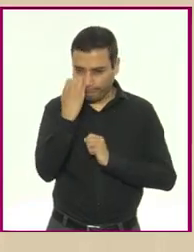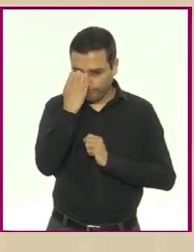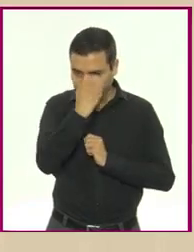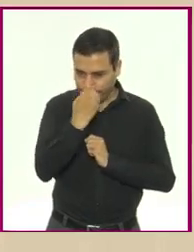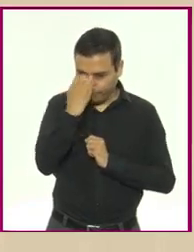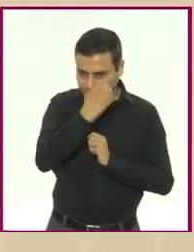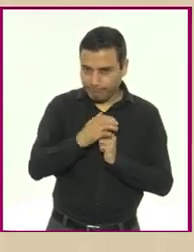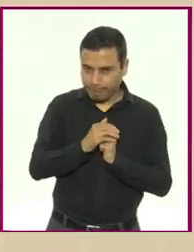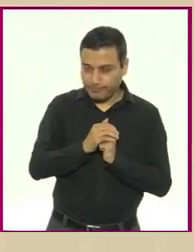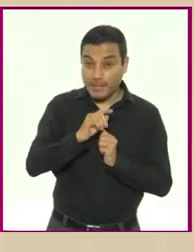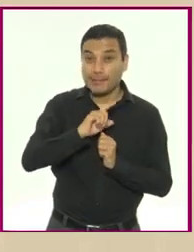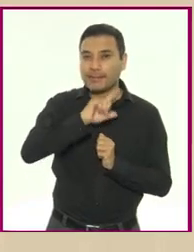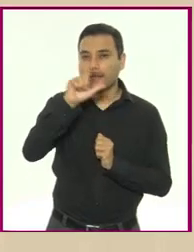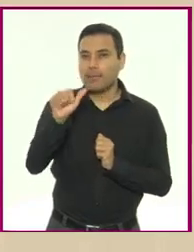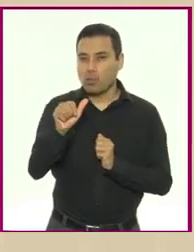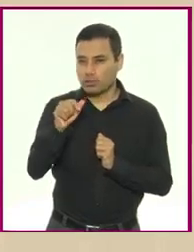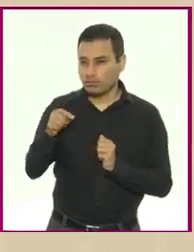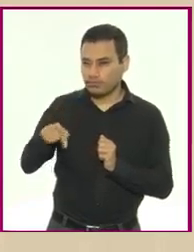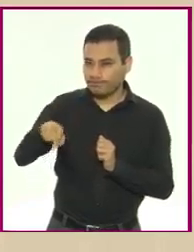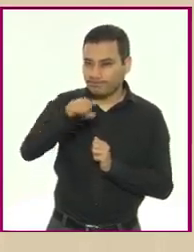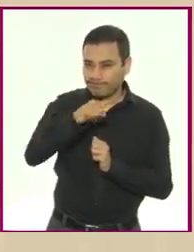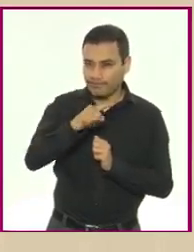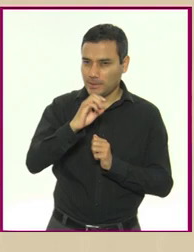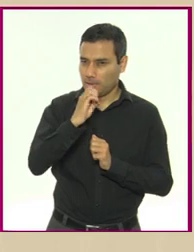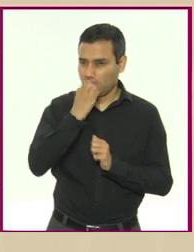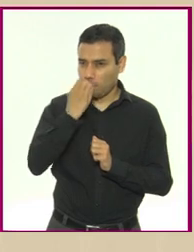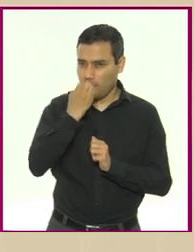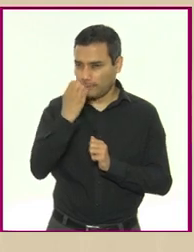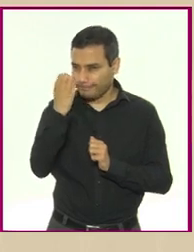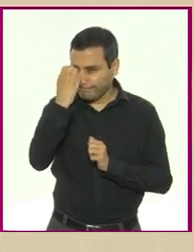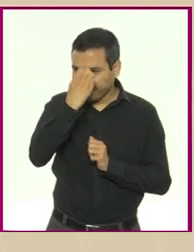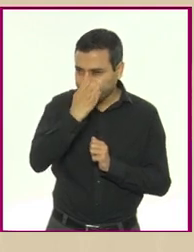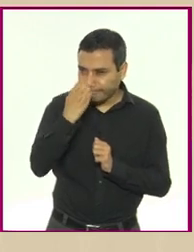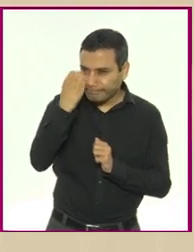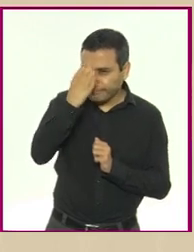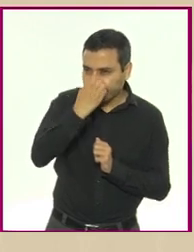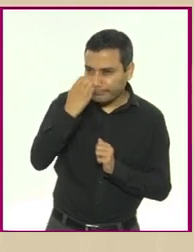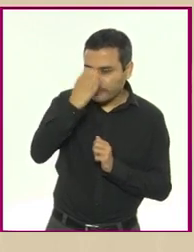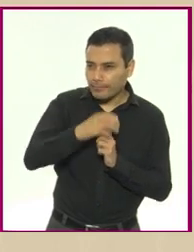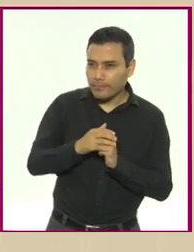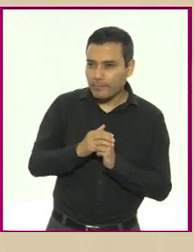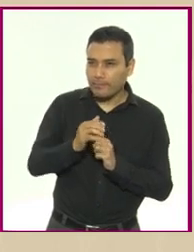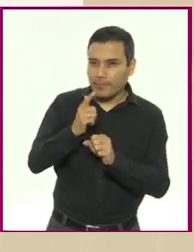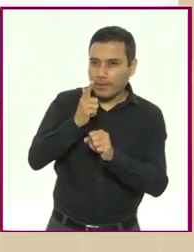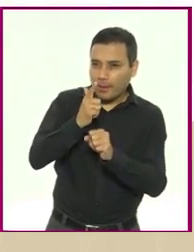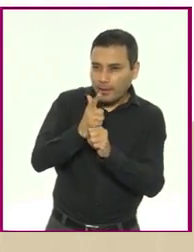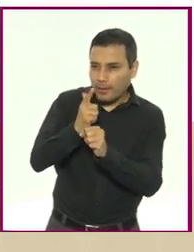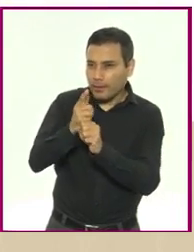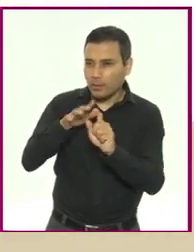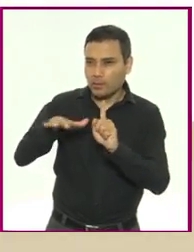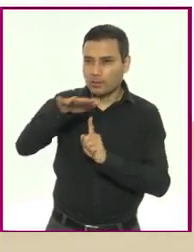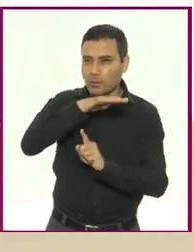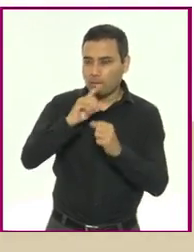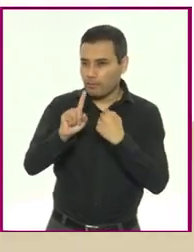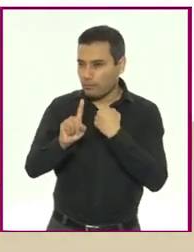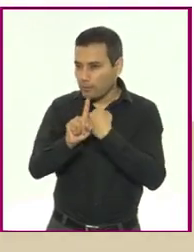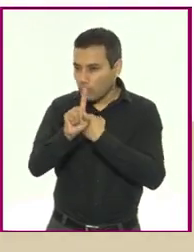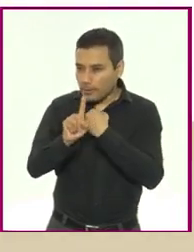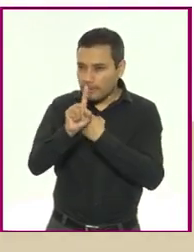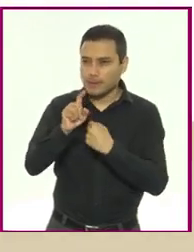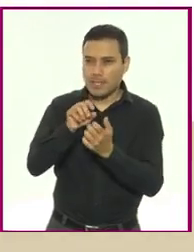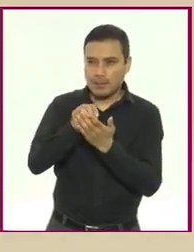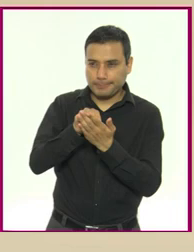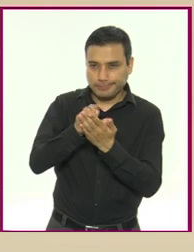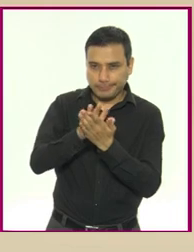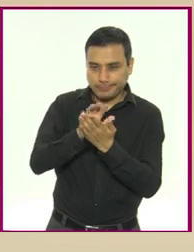ahí elaboramos nuestro diagnóstico y partimos de las problemáticas que encontramos del contexto posteriormente